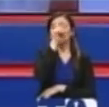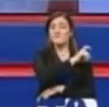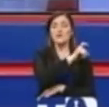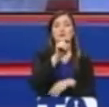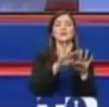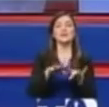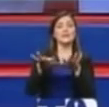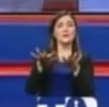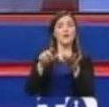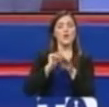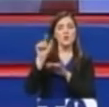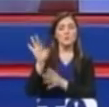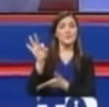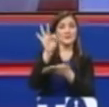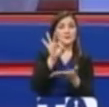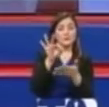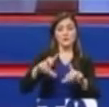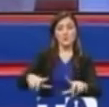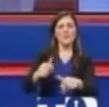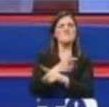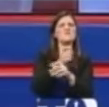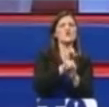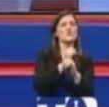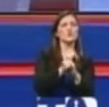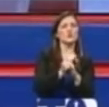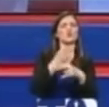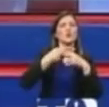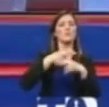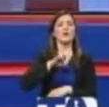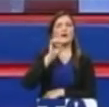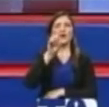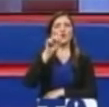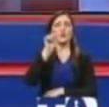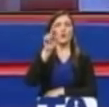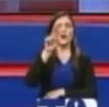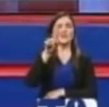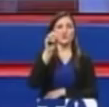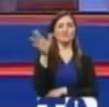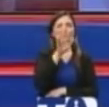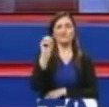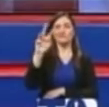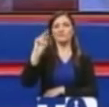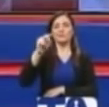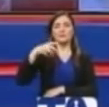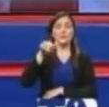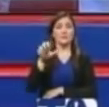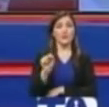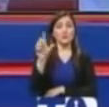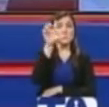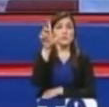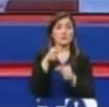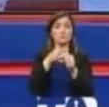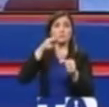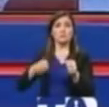y representante del presidente Moreno en varias instituciones del Estado, Eduardo Mangas, renunció este lunes a su cargo. Esto ocurre luego de las